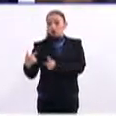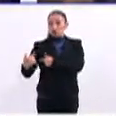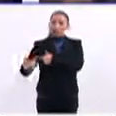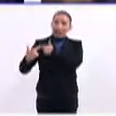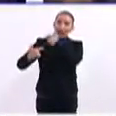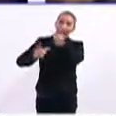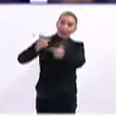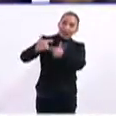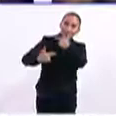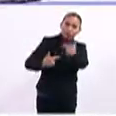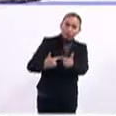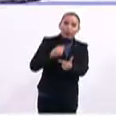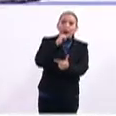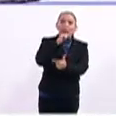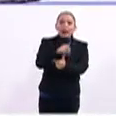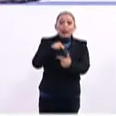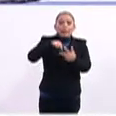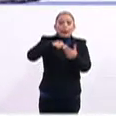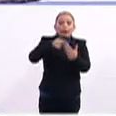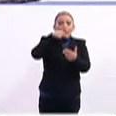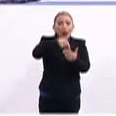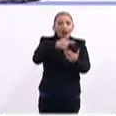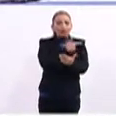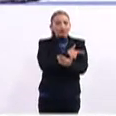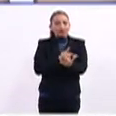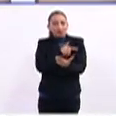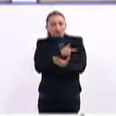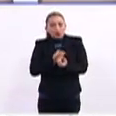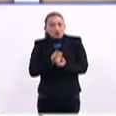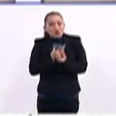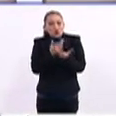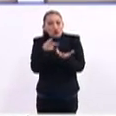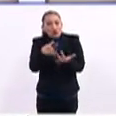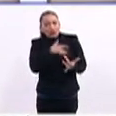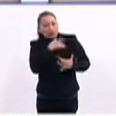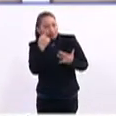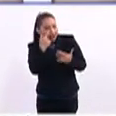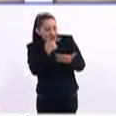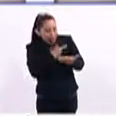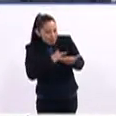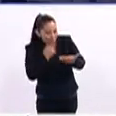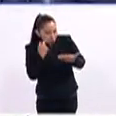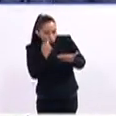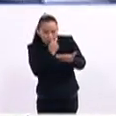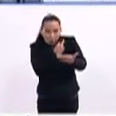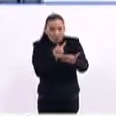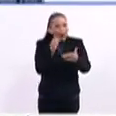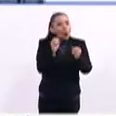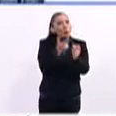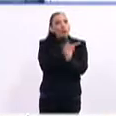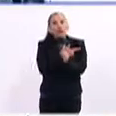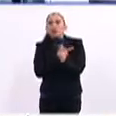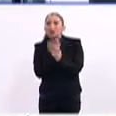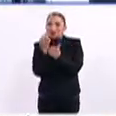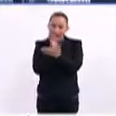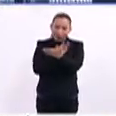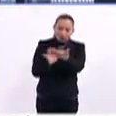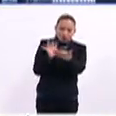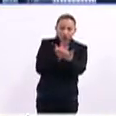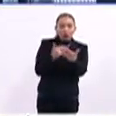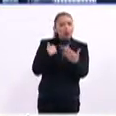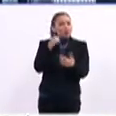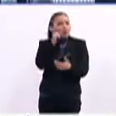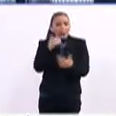generaciones. Y también un detonador enorme de placer sensorial, de placer visual. Seguimos siendo